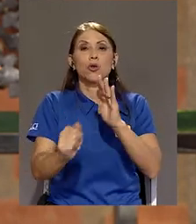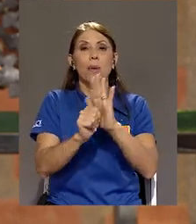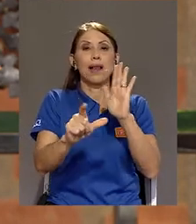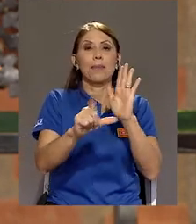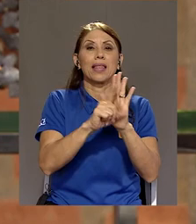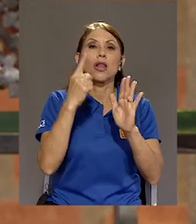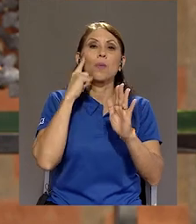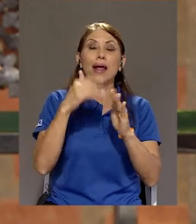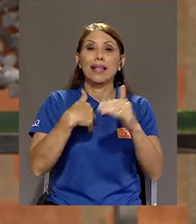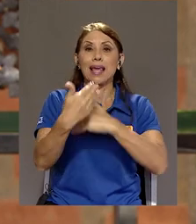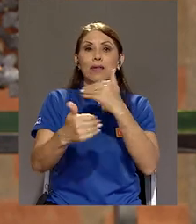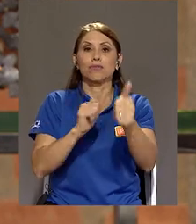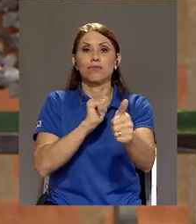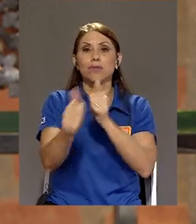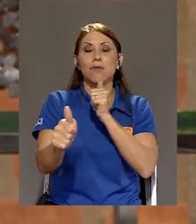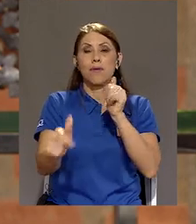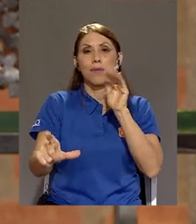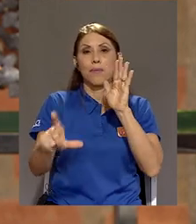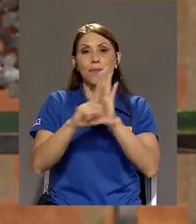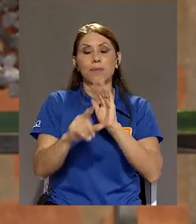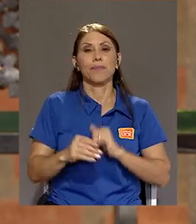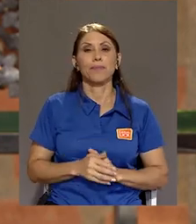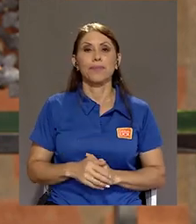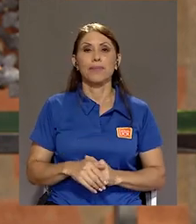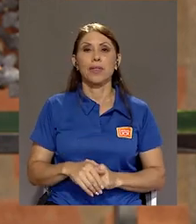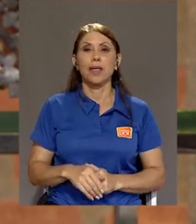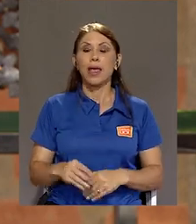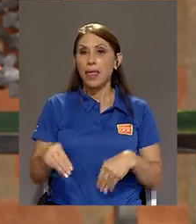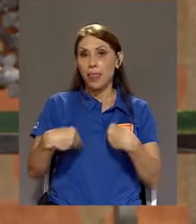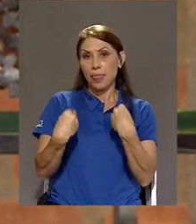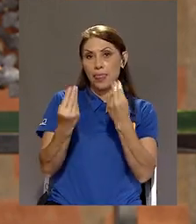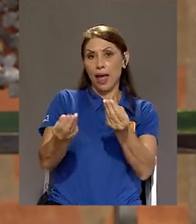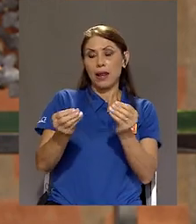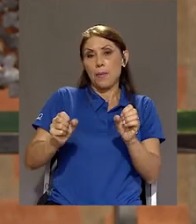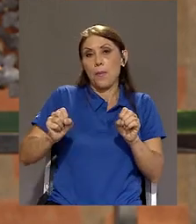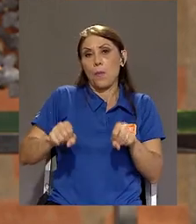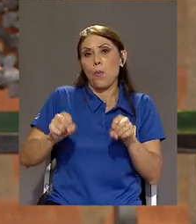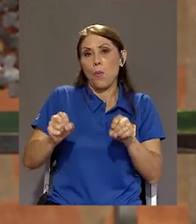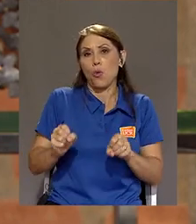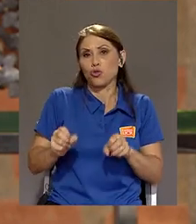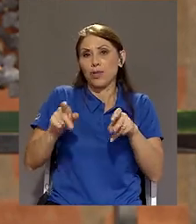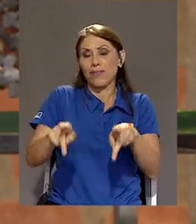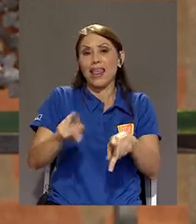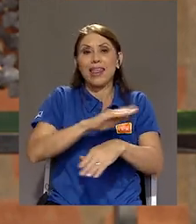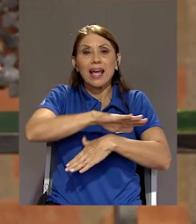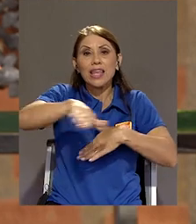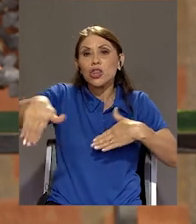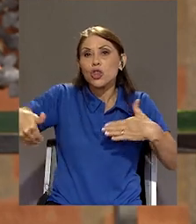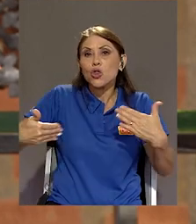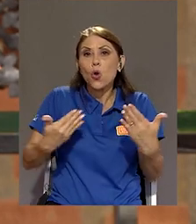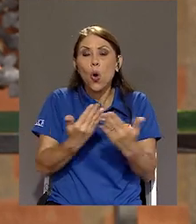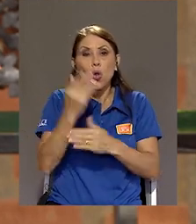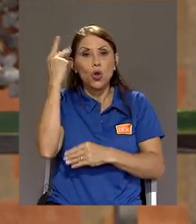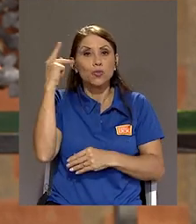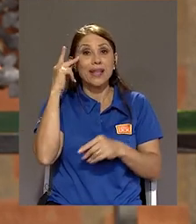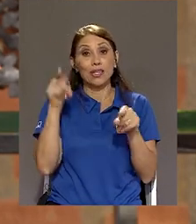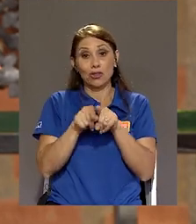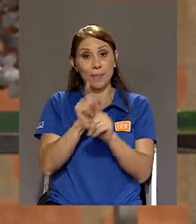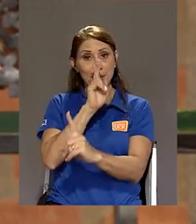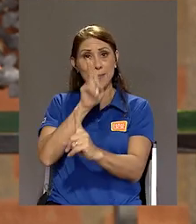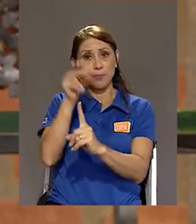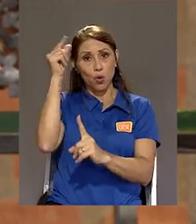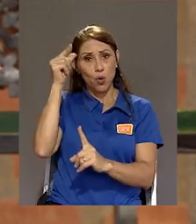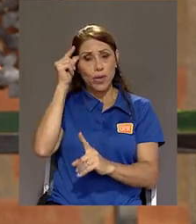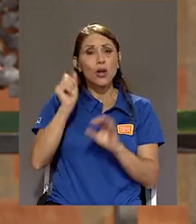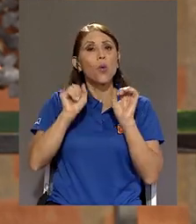la aprobación de ley, por un lado, de darle posibilidad a que todos los partidos, entre ellos el propio gobierno,